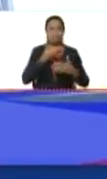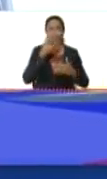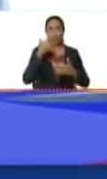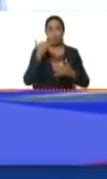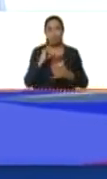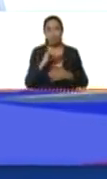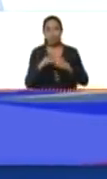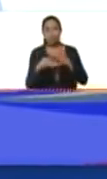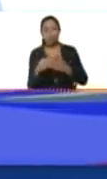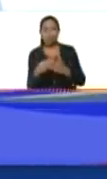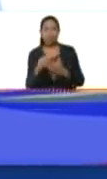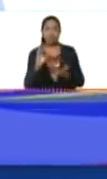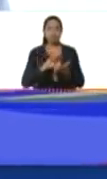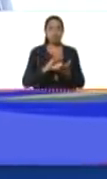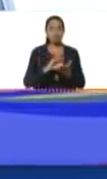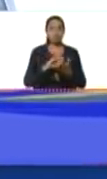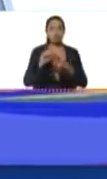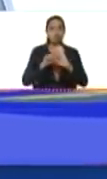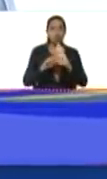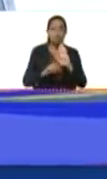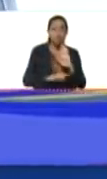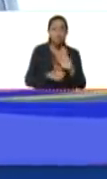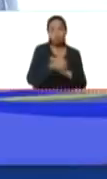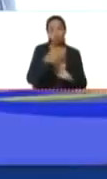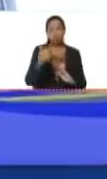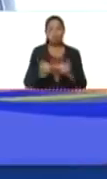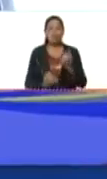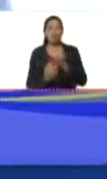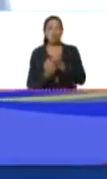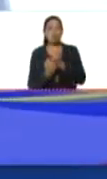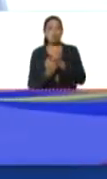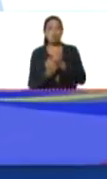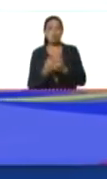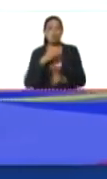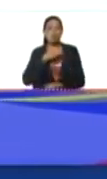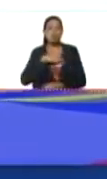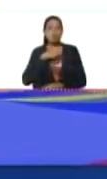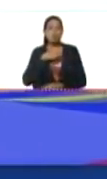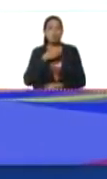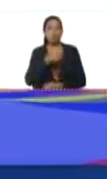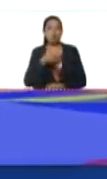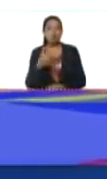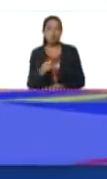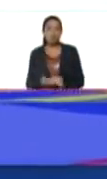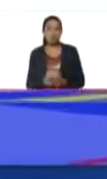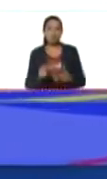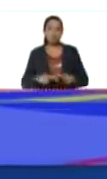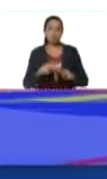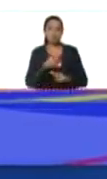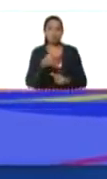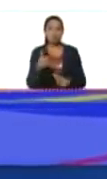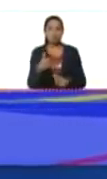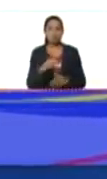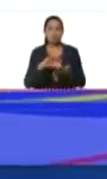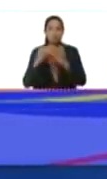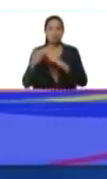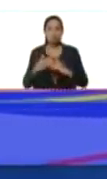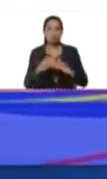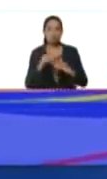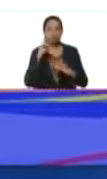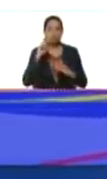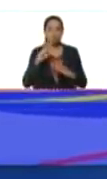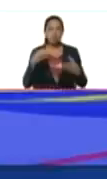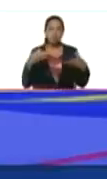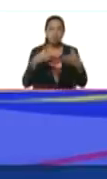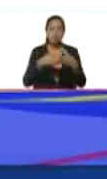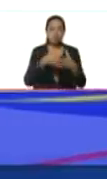exista va a ser el centro de operaciones de todas las bases, de todas las misiones. Va a ser el lugar donde una vez a la semana el gobierno comunitario se reúne para